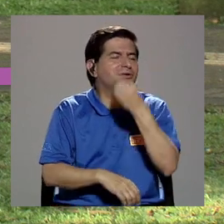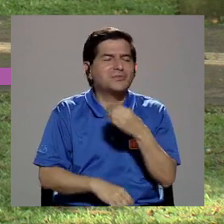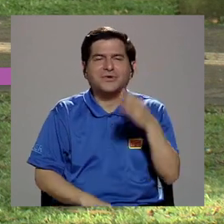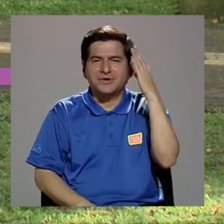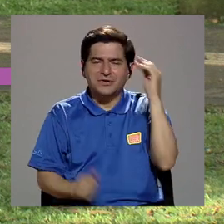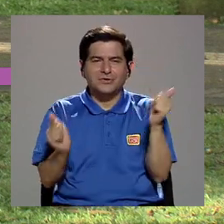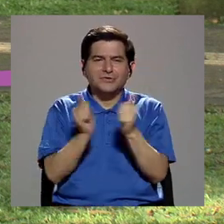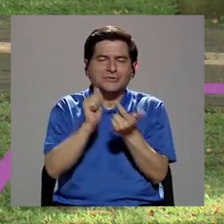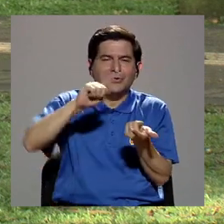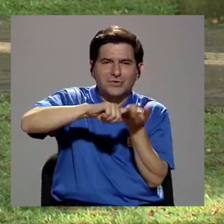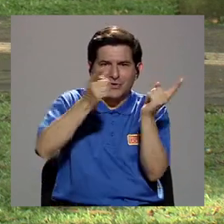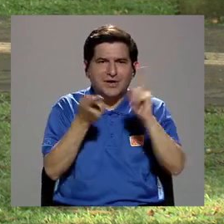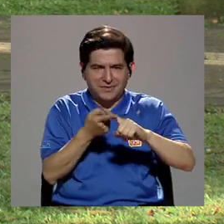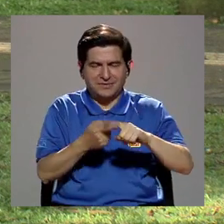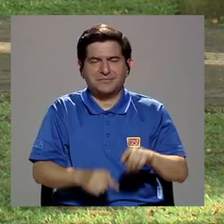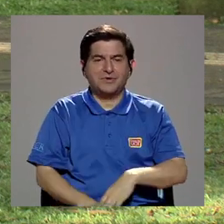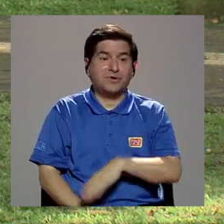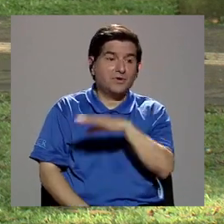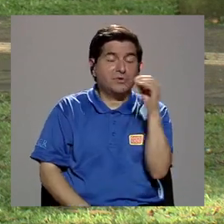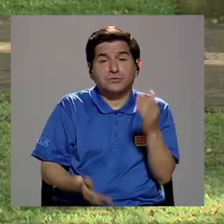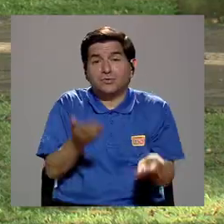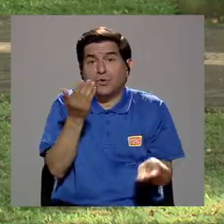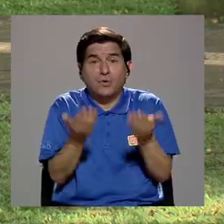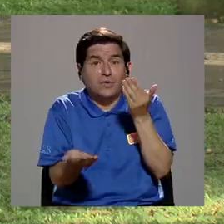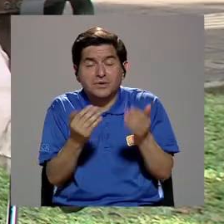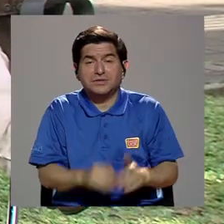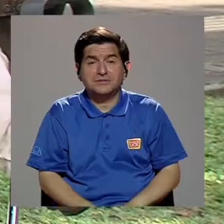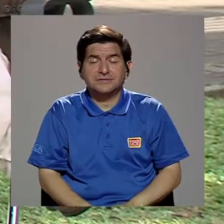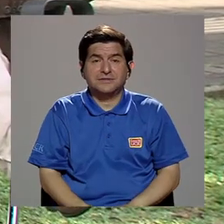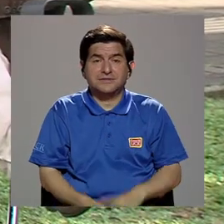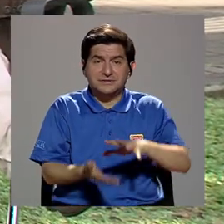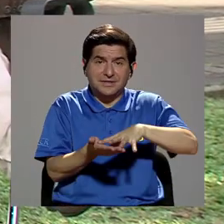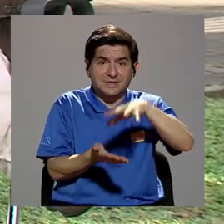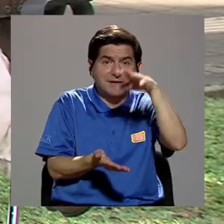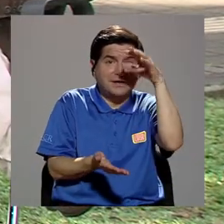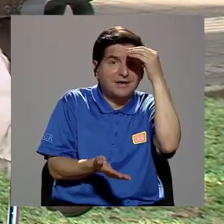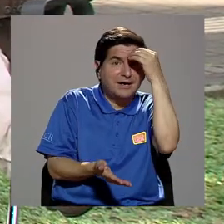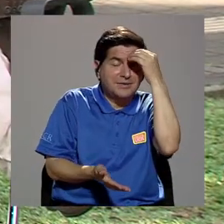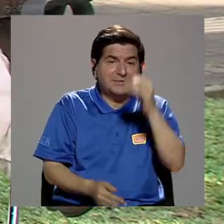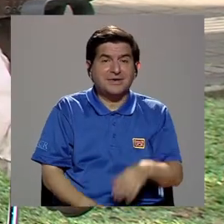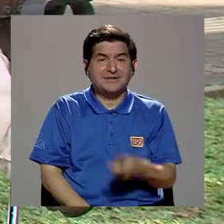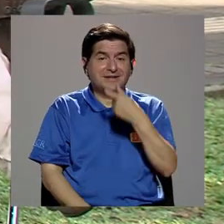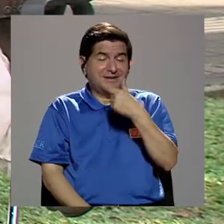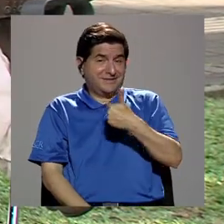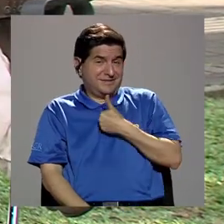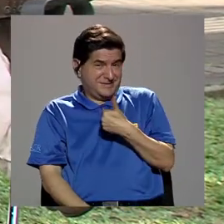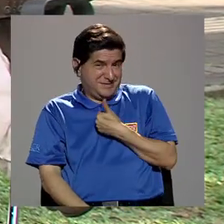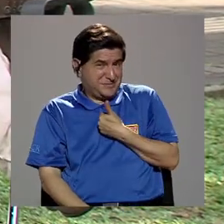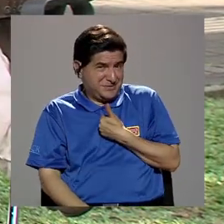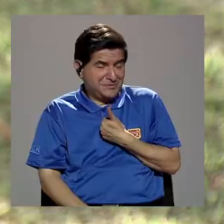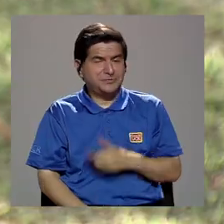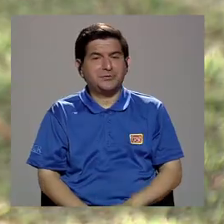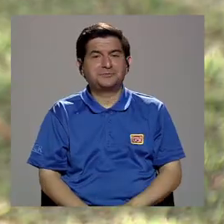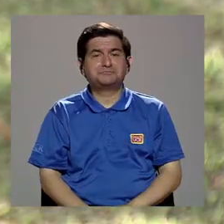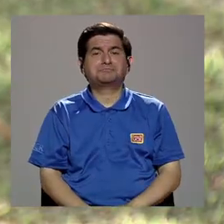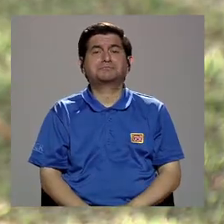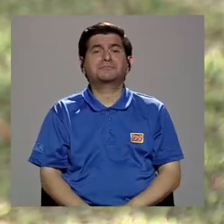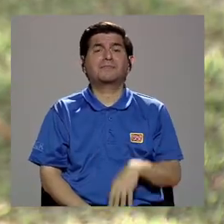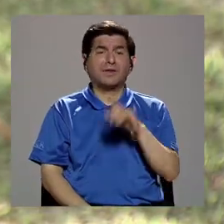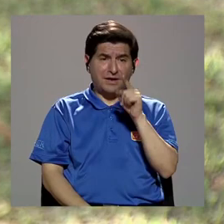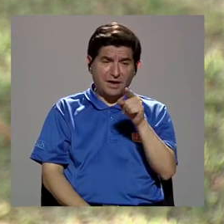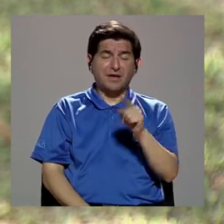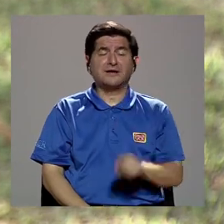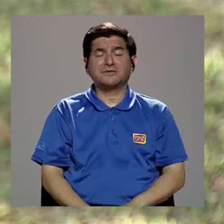bonitos que se vivieron con los amigos. Sin duda. O también el aprender también a reírse de uno misma. Eso